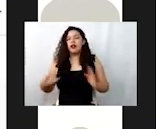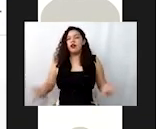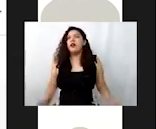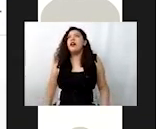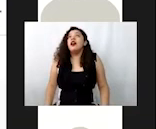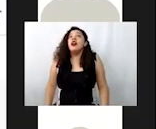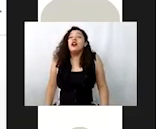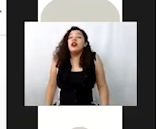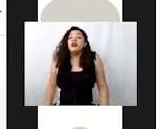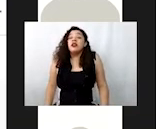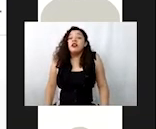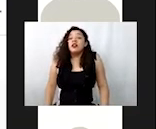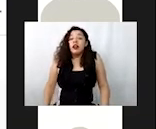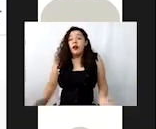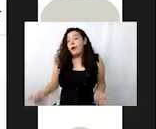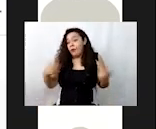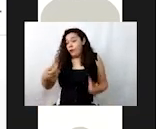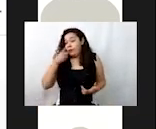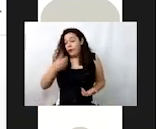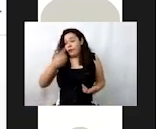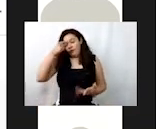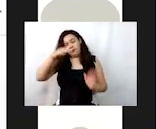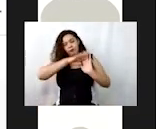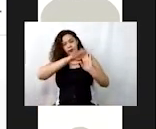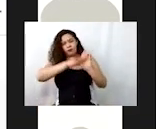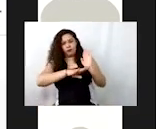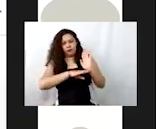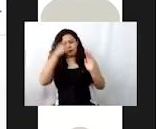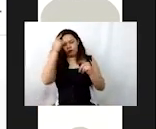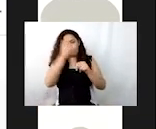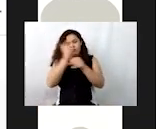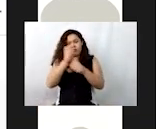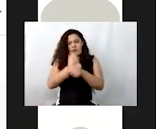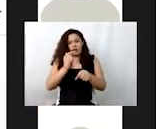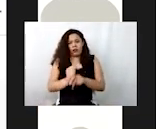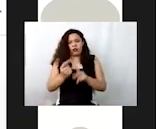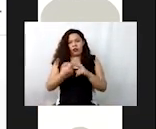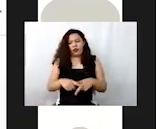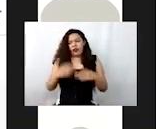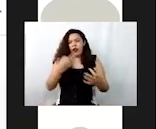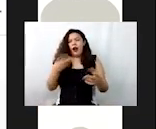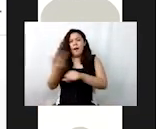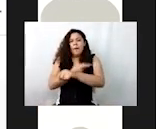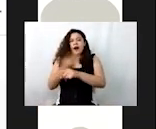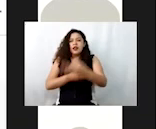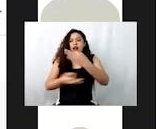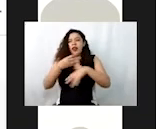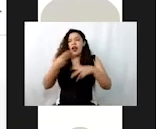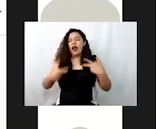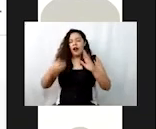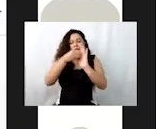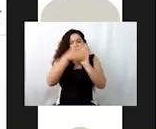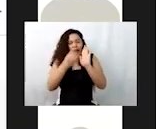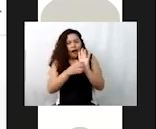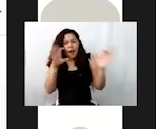les dije, digamos que estos pasos se identifican a raíz de todo lo que está sucediendo con la agenda, de cómo